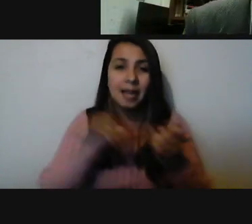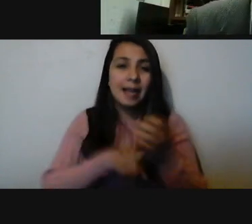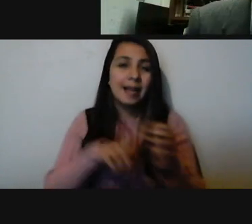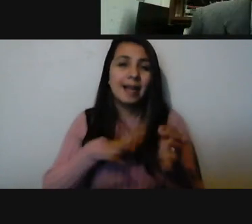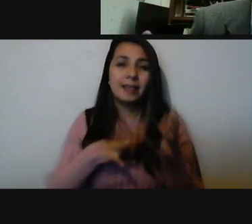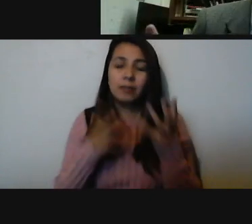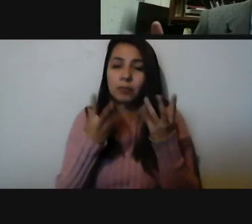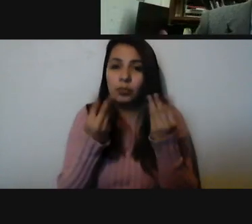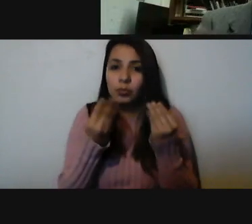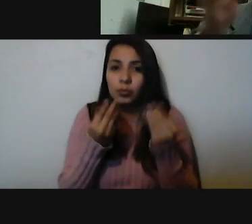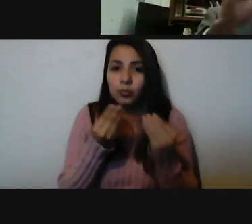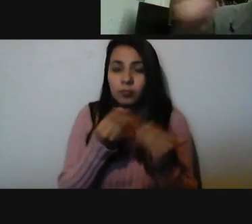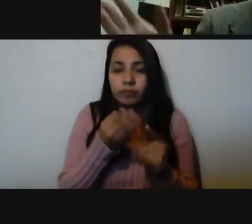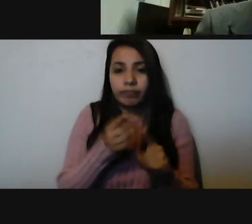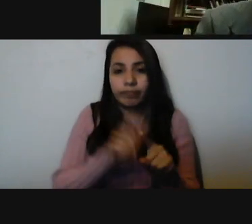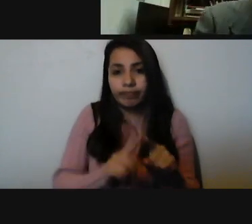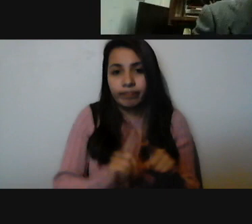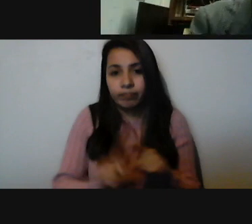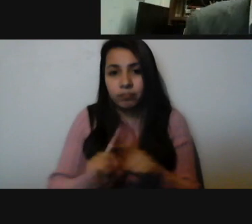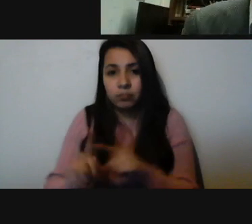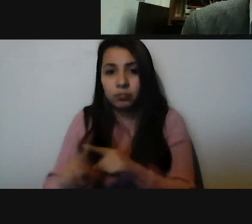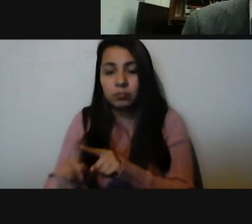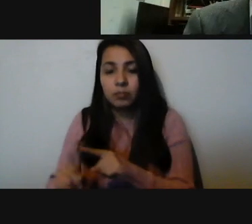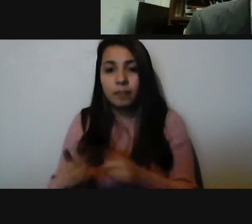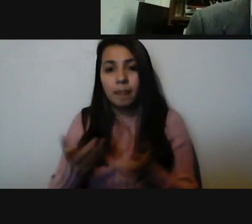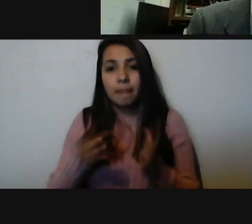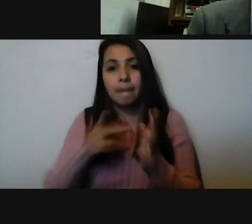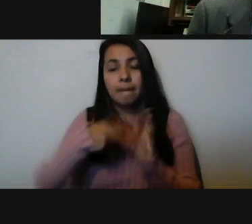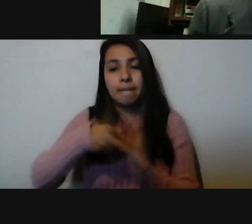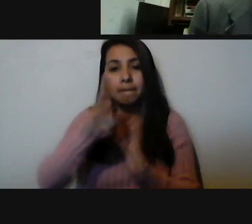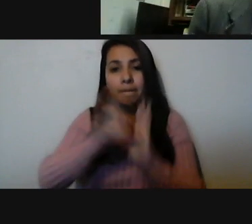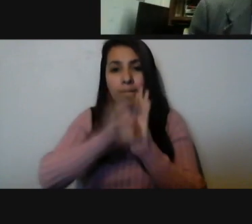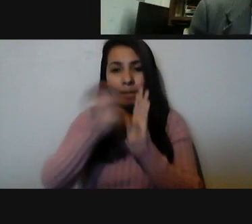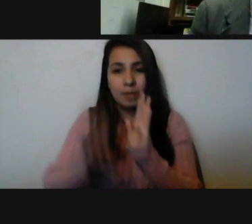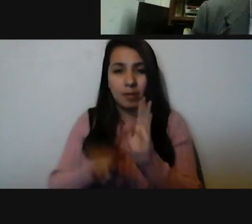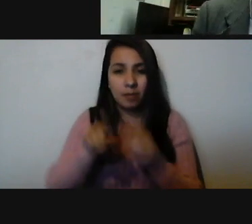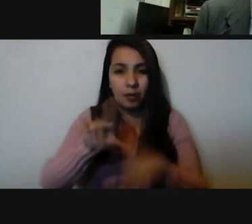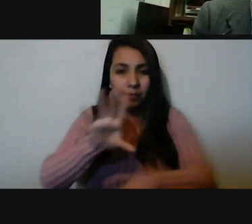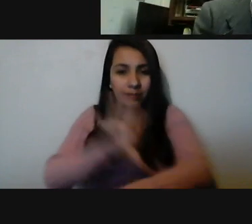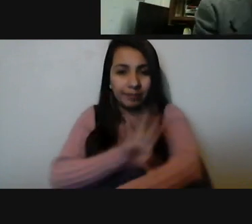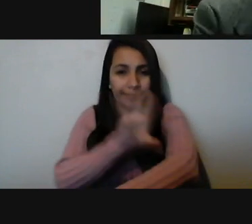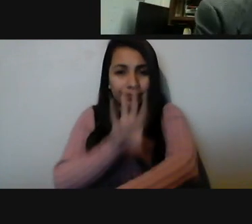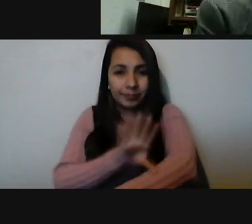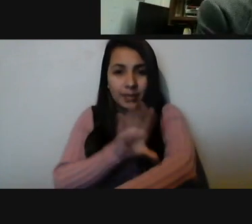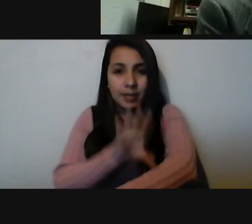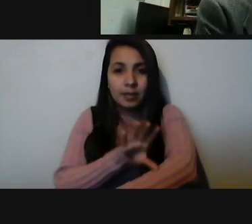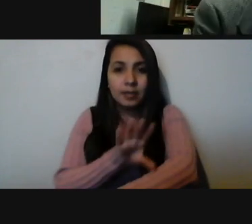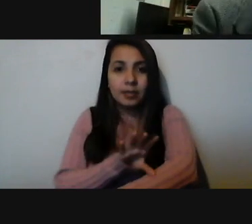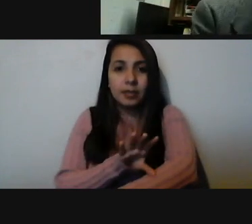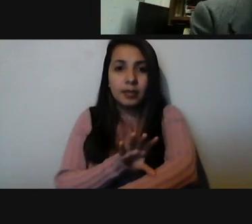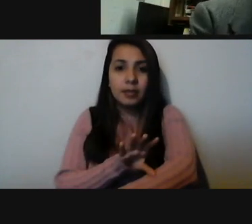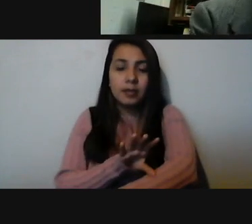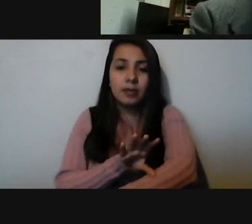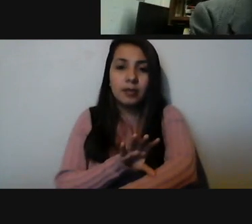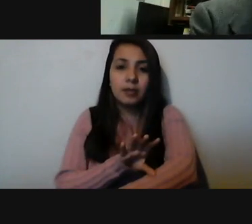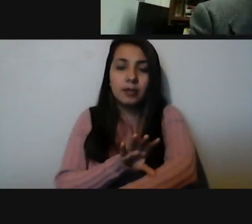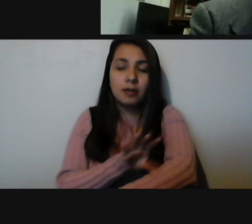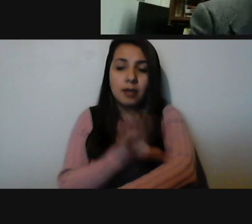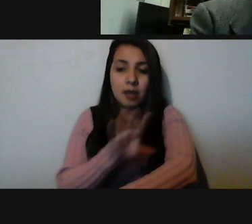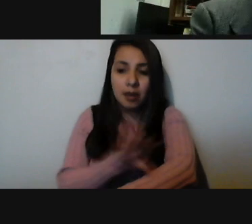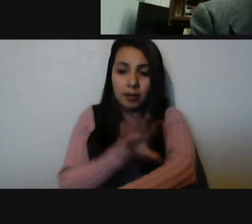normal, ¿no? Pero los experimentos, tienen muchísimos experimentos. La consideración, por ejemplo, de